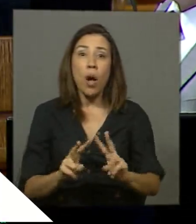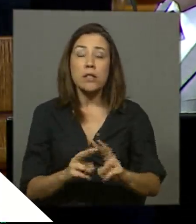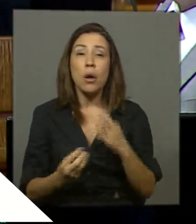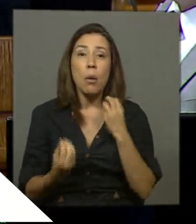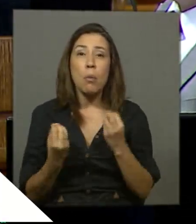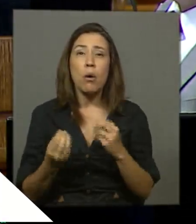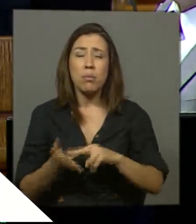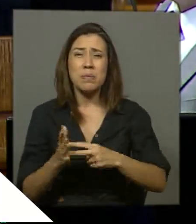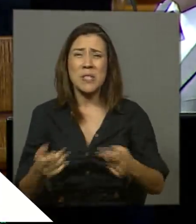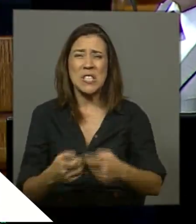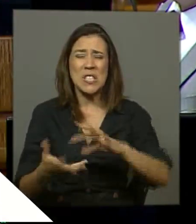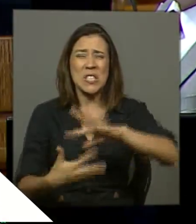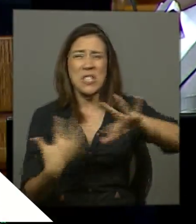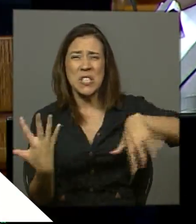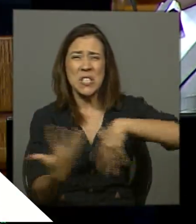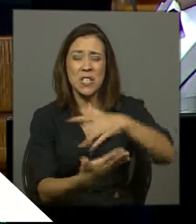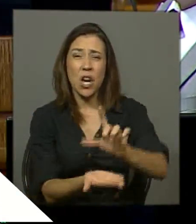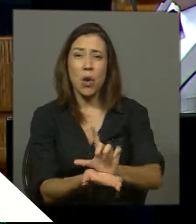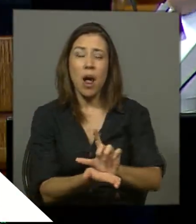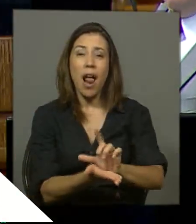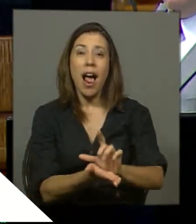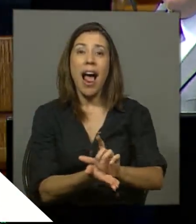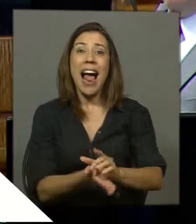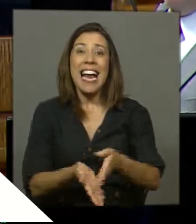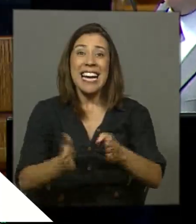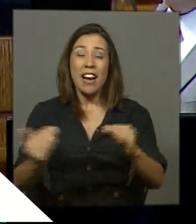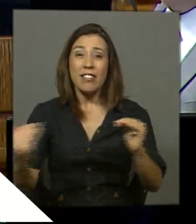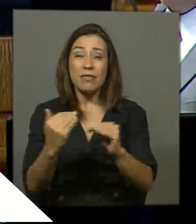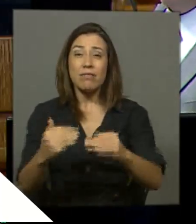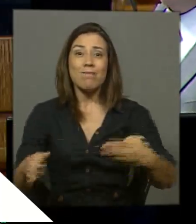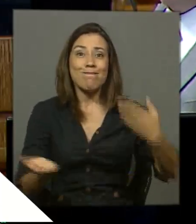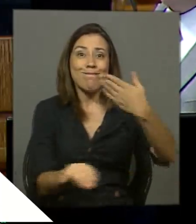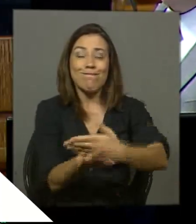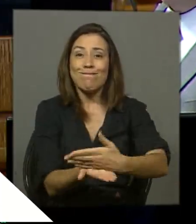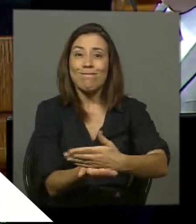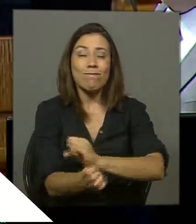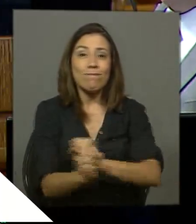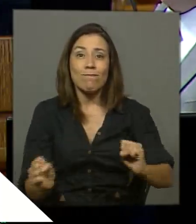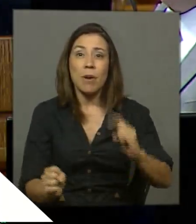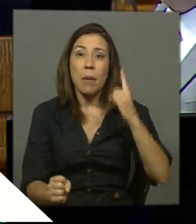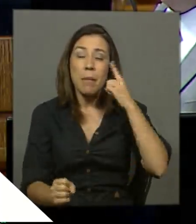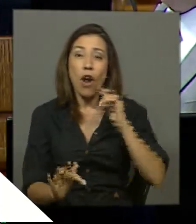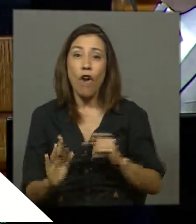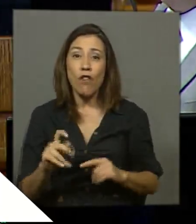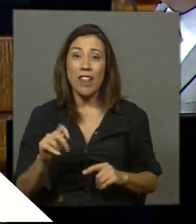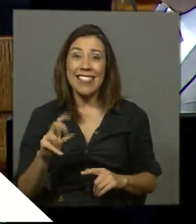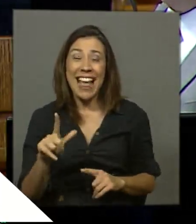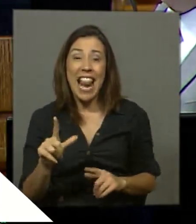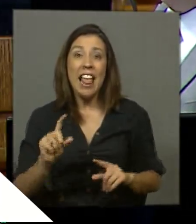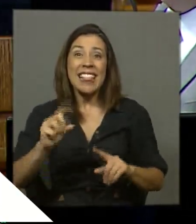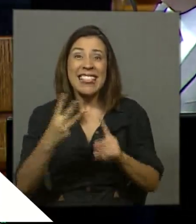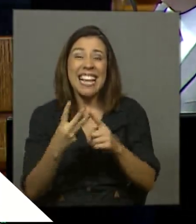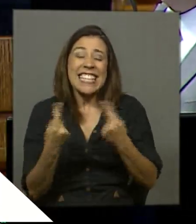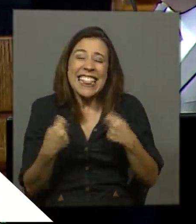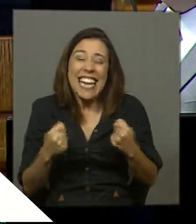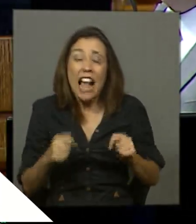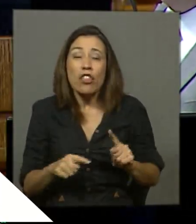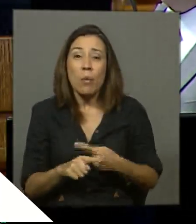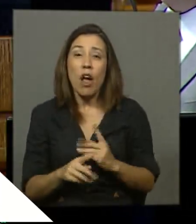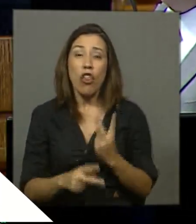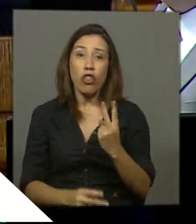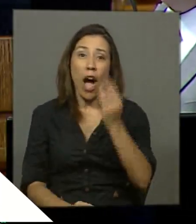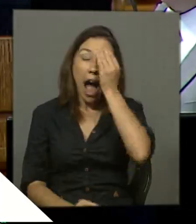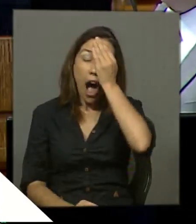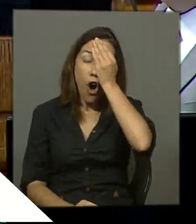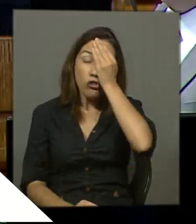por los disturbios del lugar y la ruta estaba bloqueada Pero como si fuera poco frontel realizó una un tercer intento el 2 de